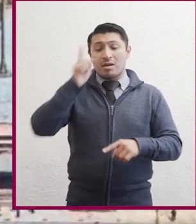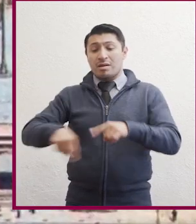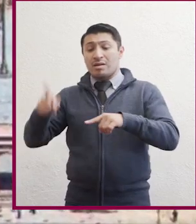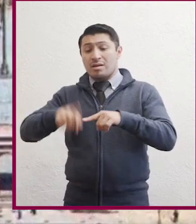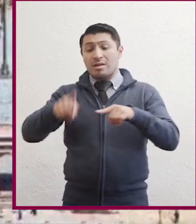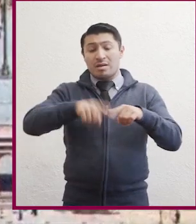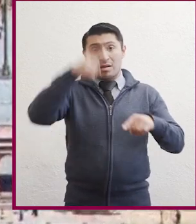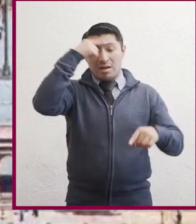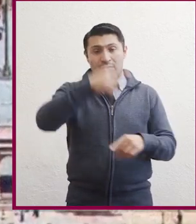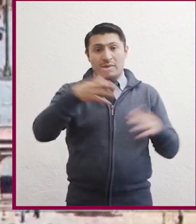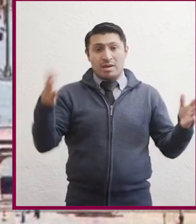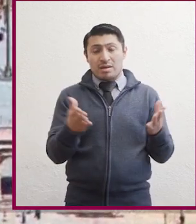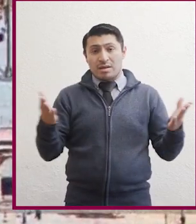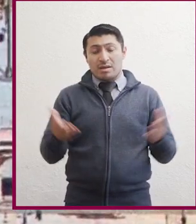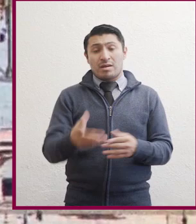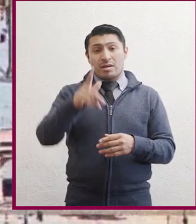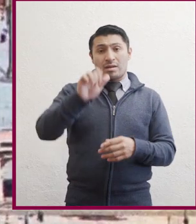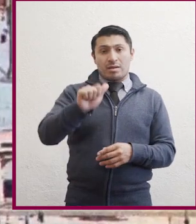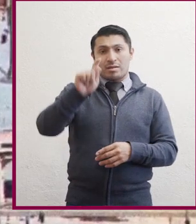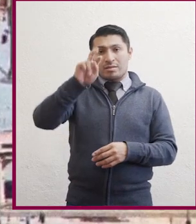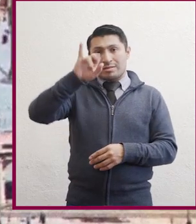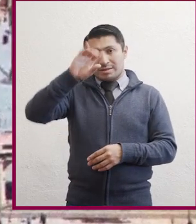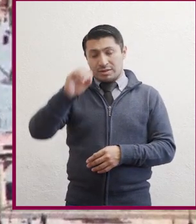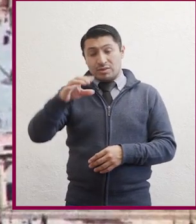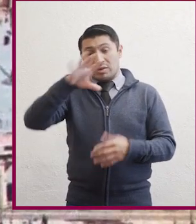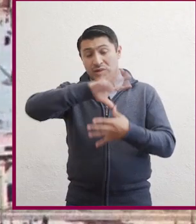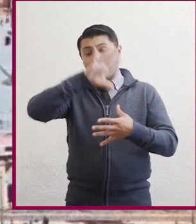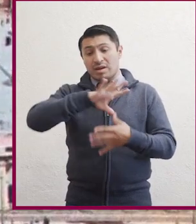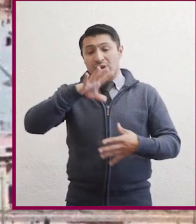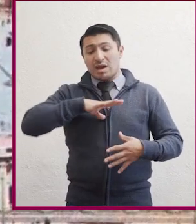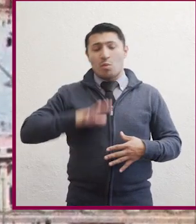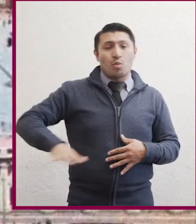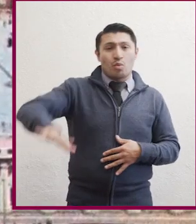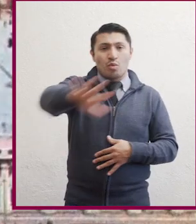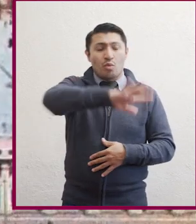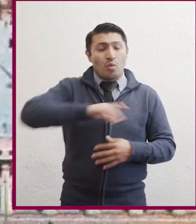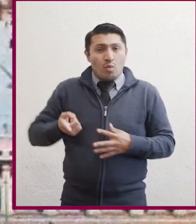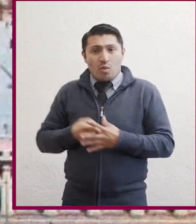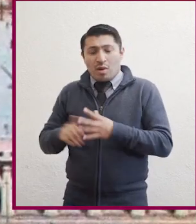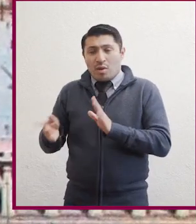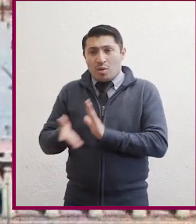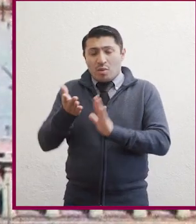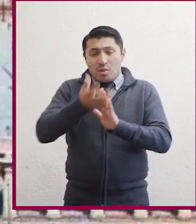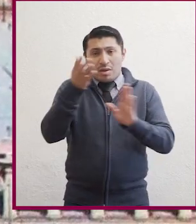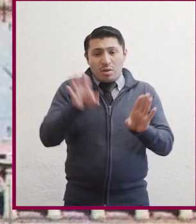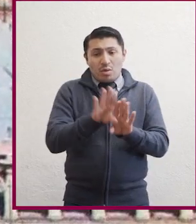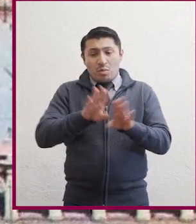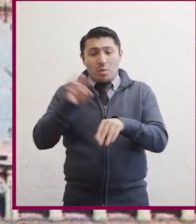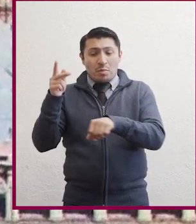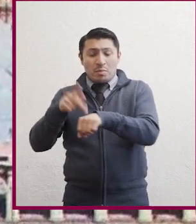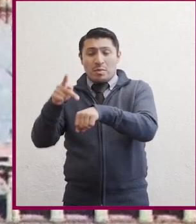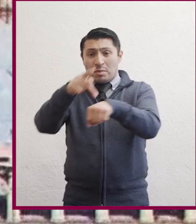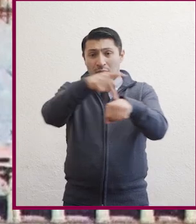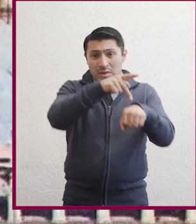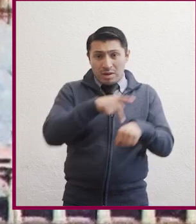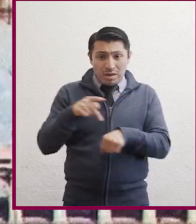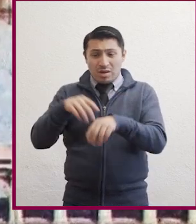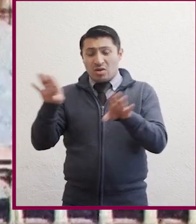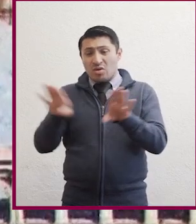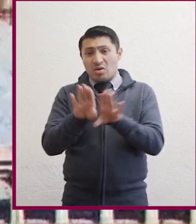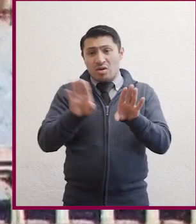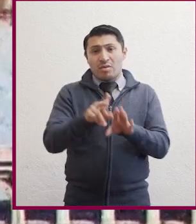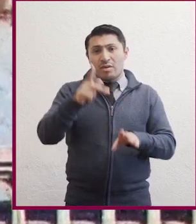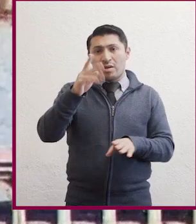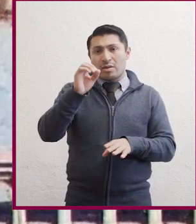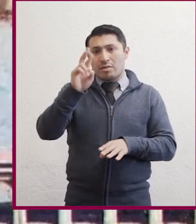crear el llamado Atrio de América, una ancha explanada que inicialmente estuvo adornada con una estructura de piedra conocida como